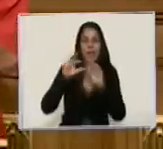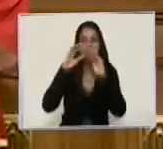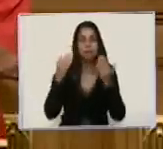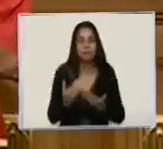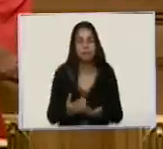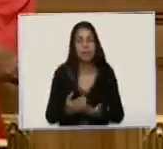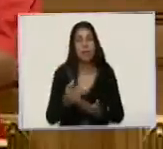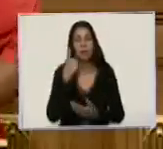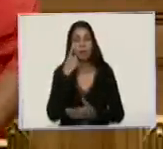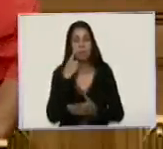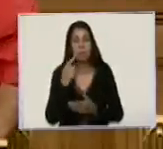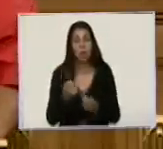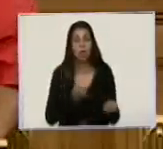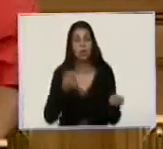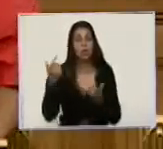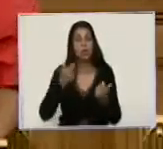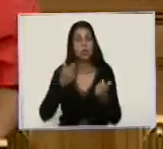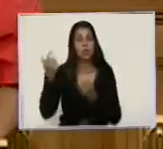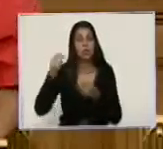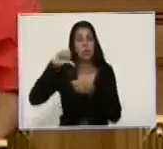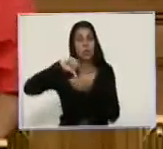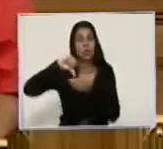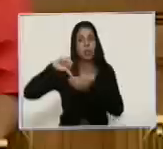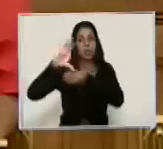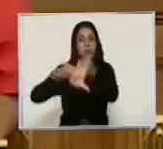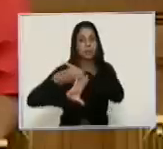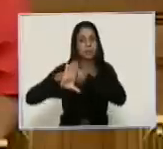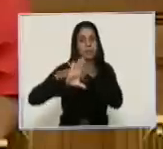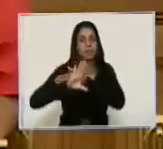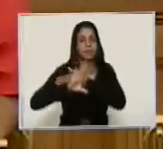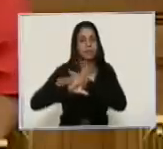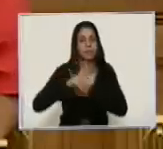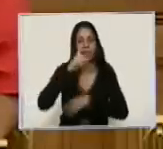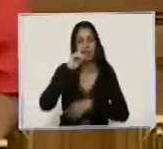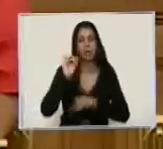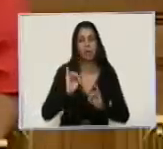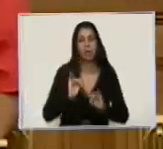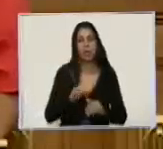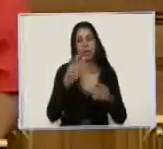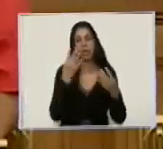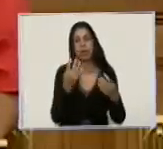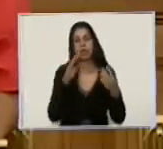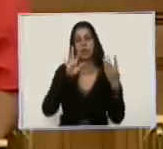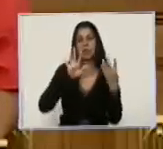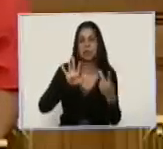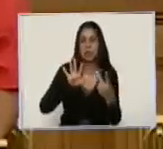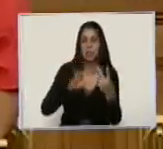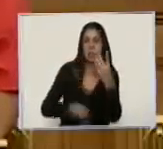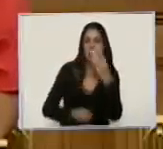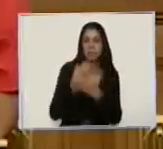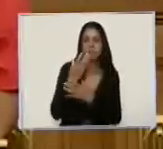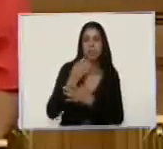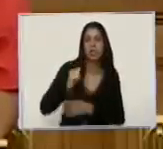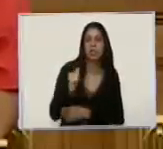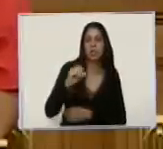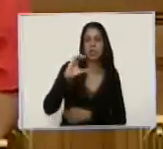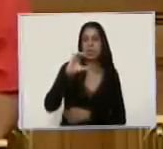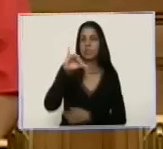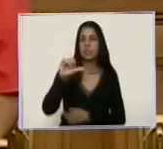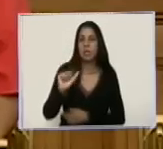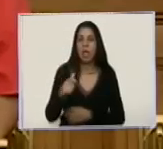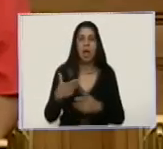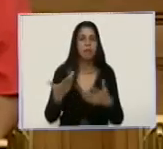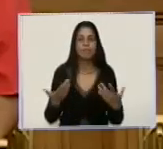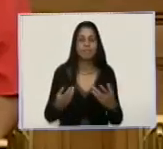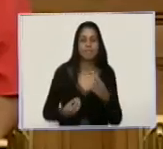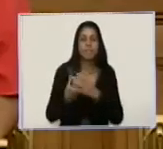el transporte del recurso. Igualito que en el año 47 se crea la CIA cuando